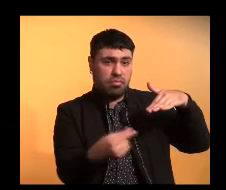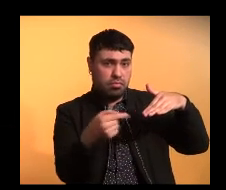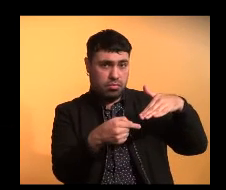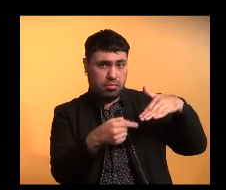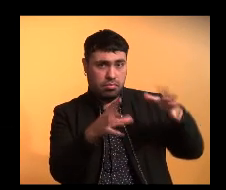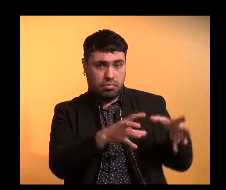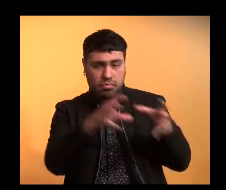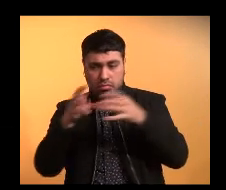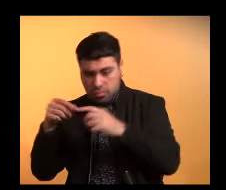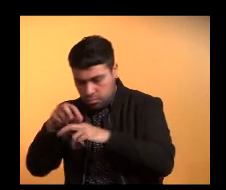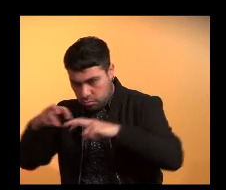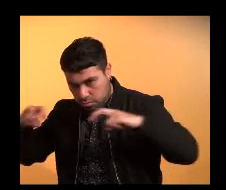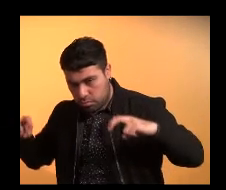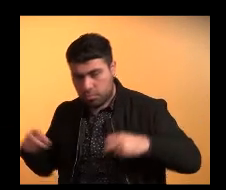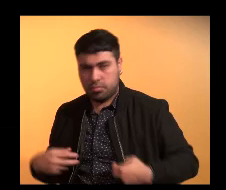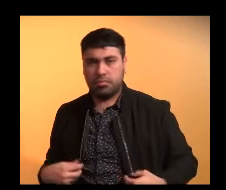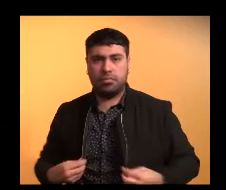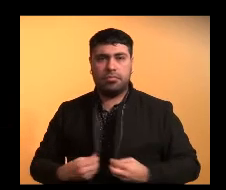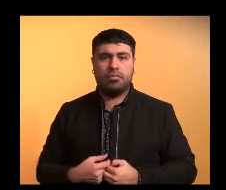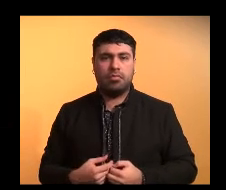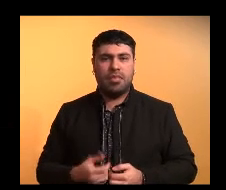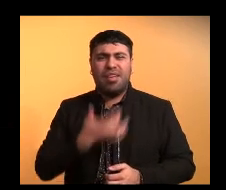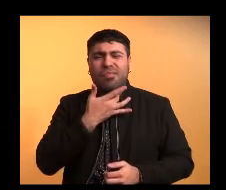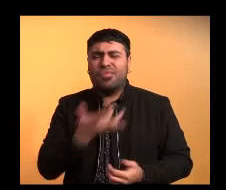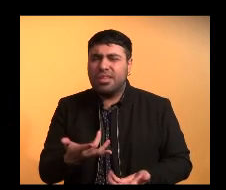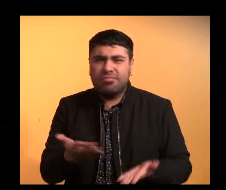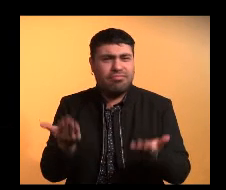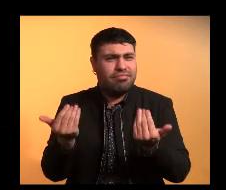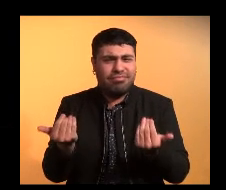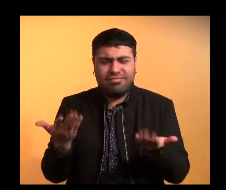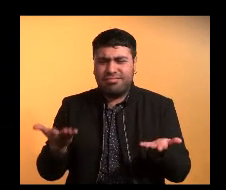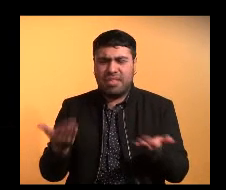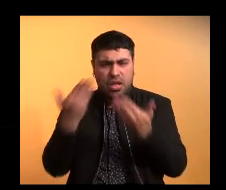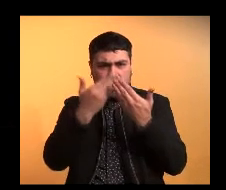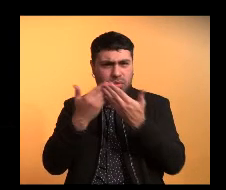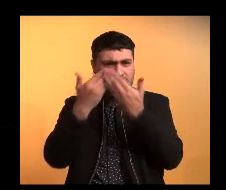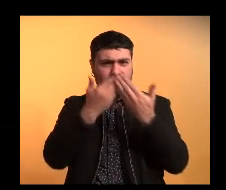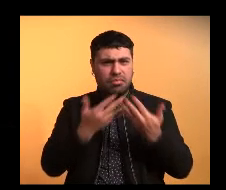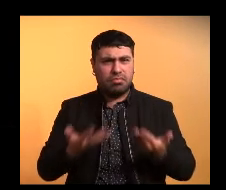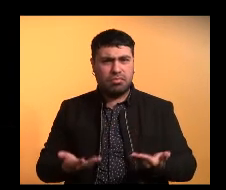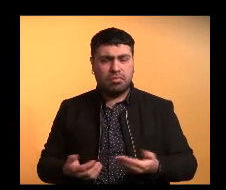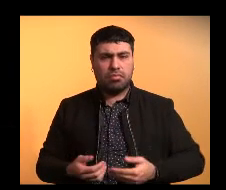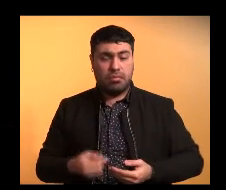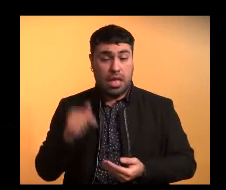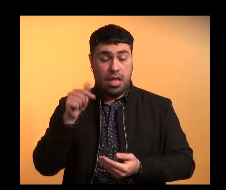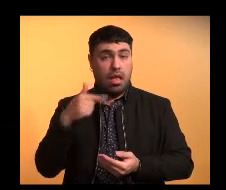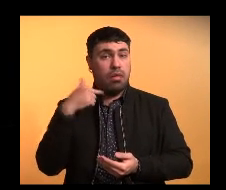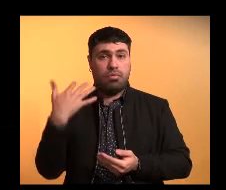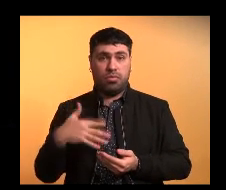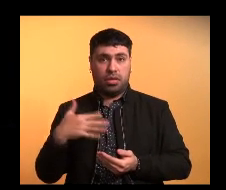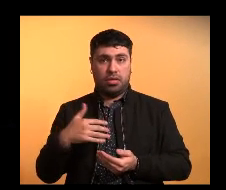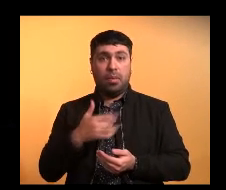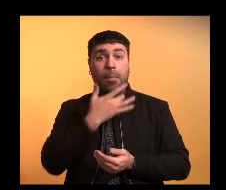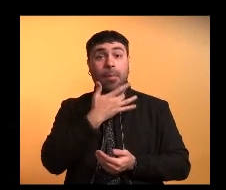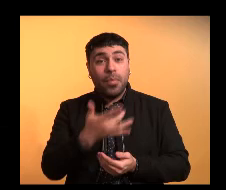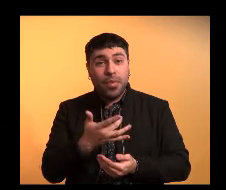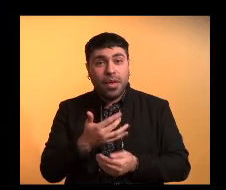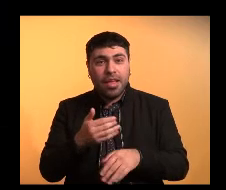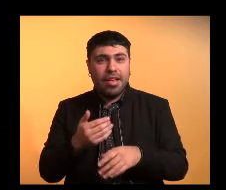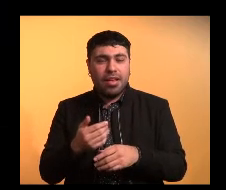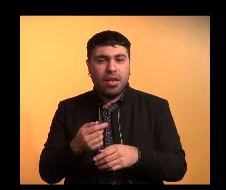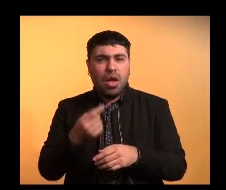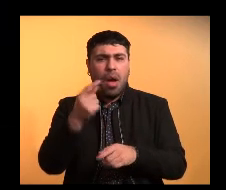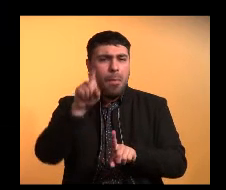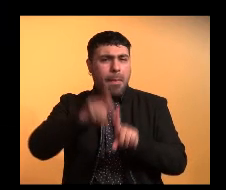esto del por qué estudiar quizás este tipo de organismos. Y es bien relevante porque hace poco, hace un